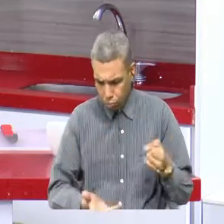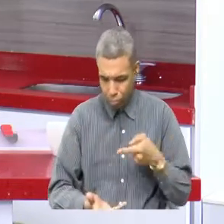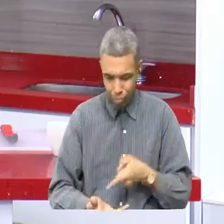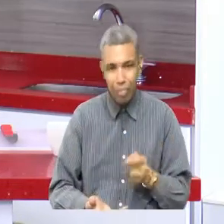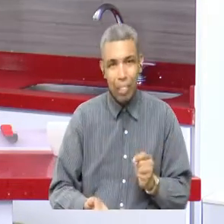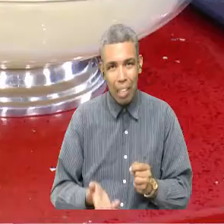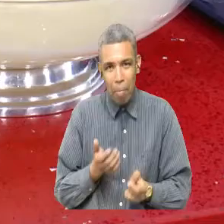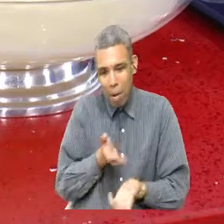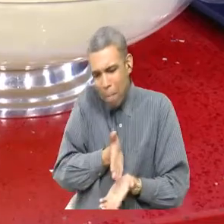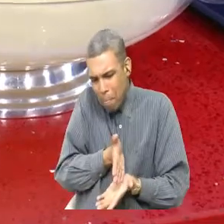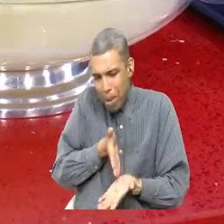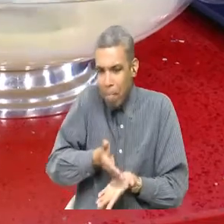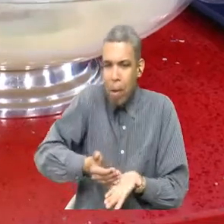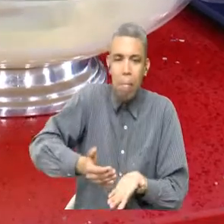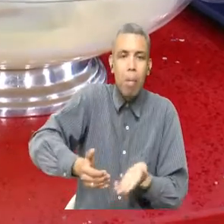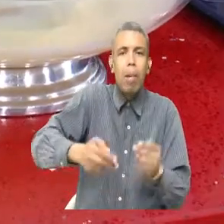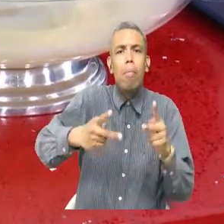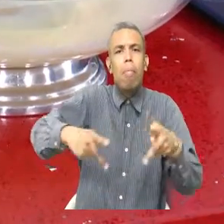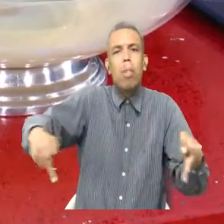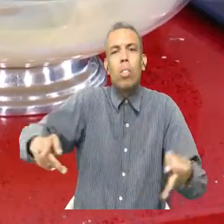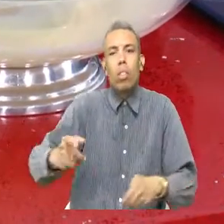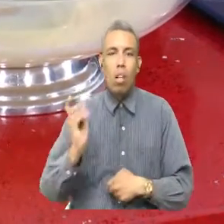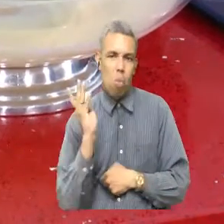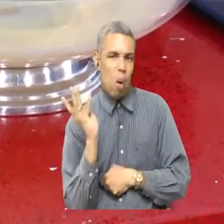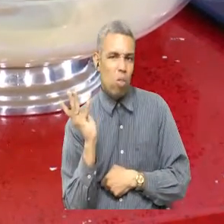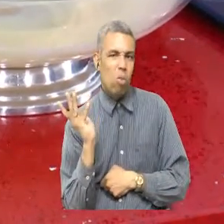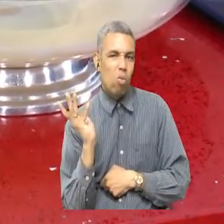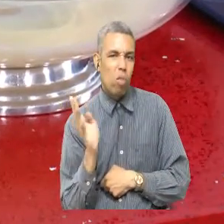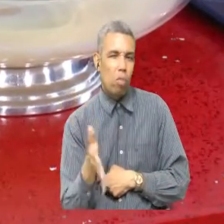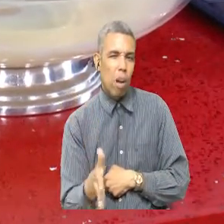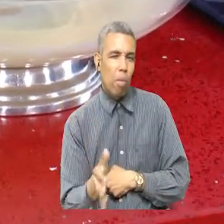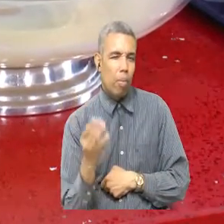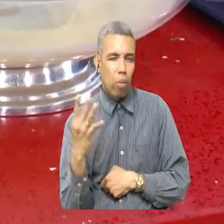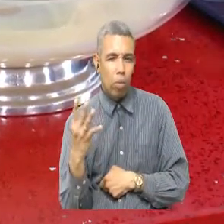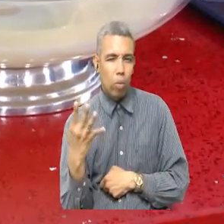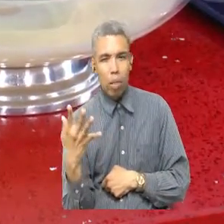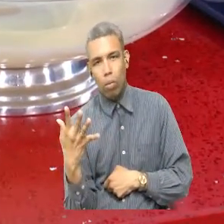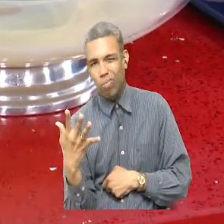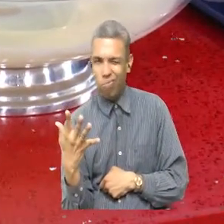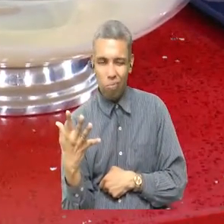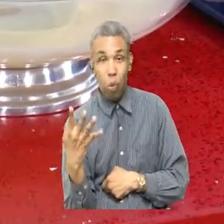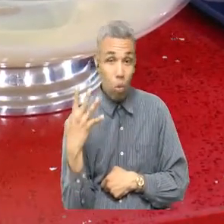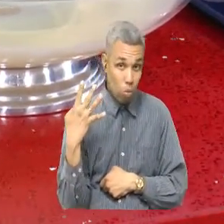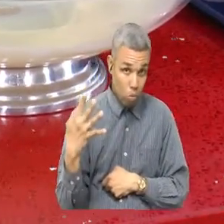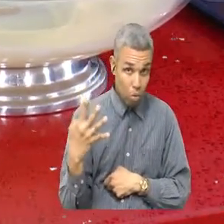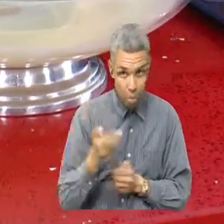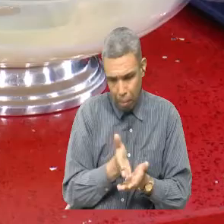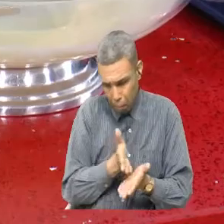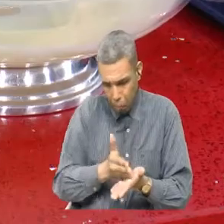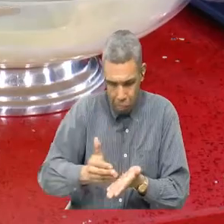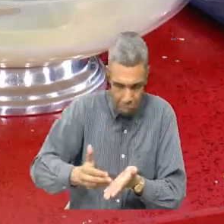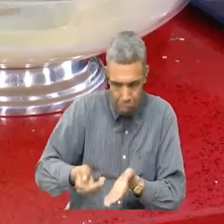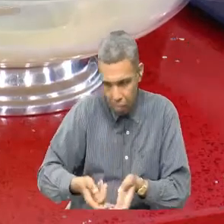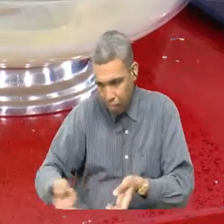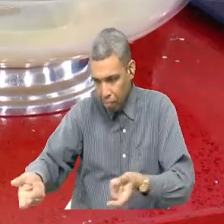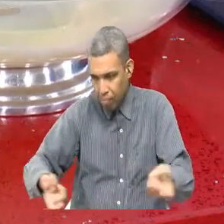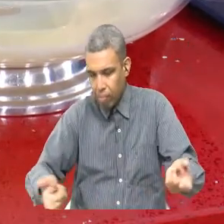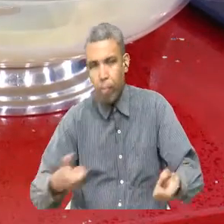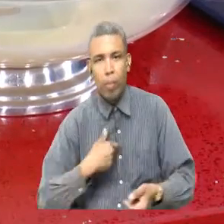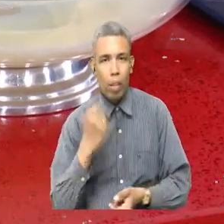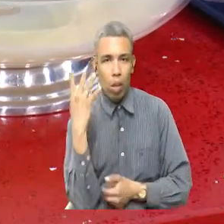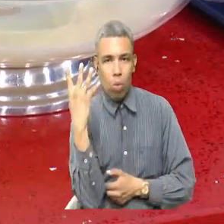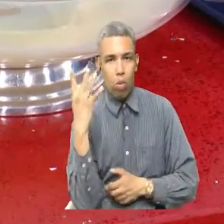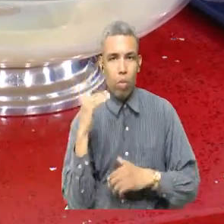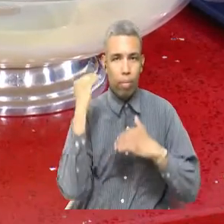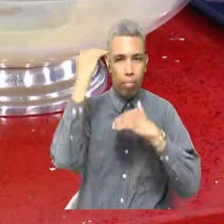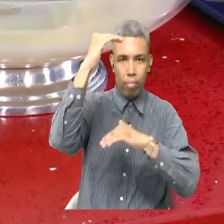en recipientes más grandes, en refractarias, y ahí queda. Otra vez le adicionas la capa. Okay. Y también le pongo